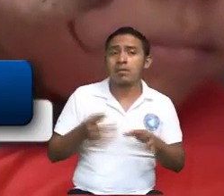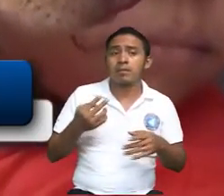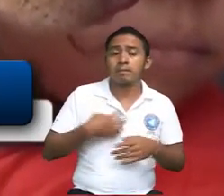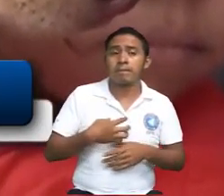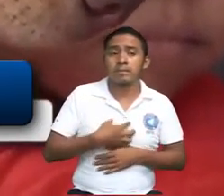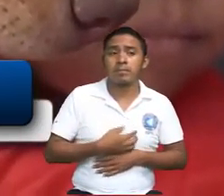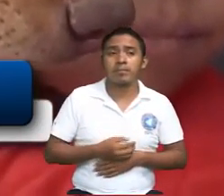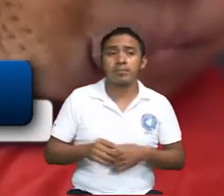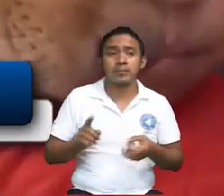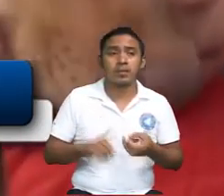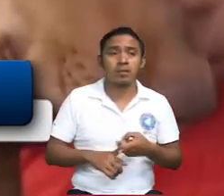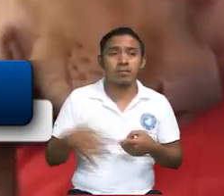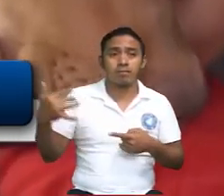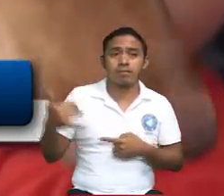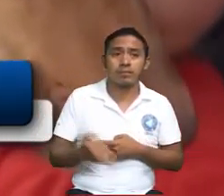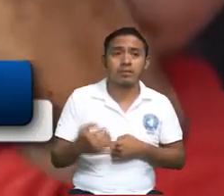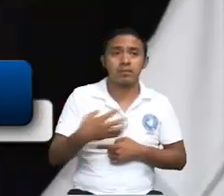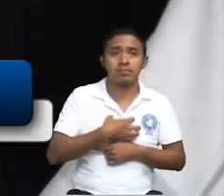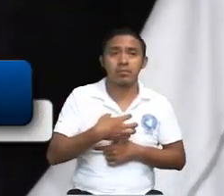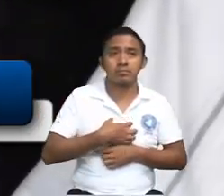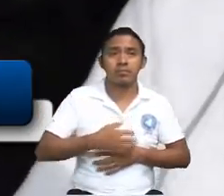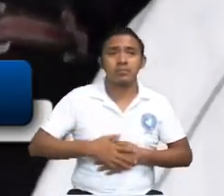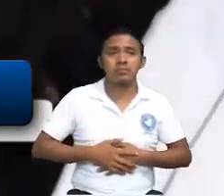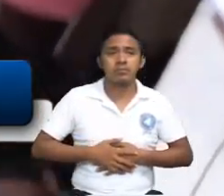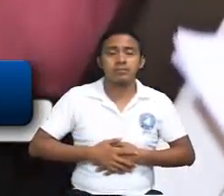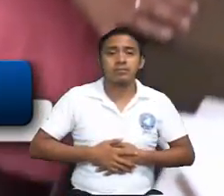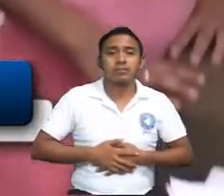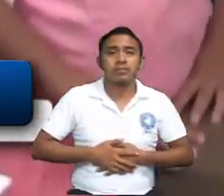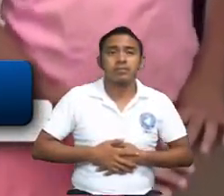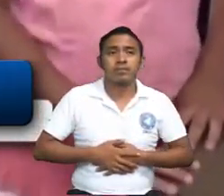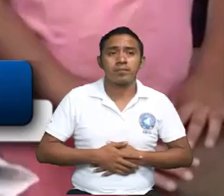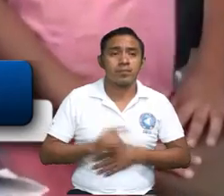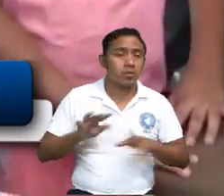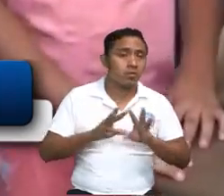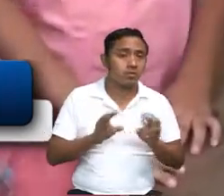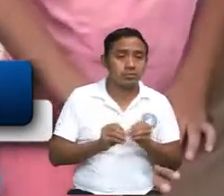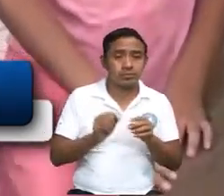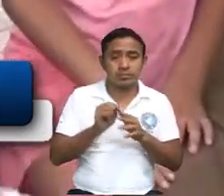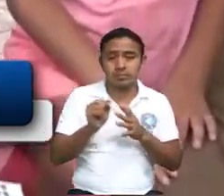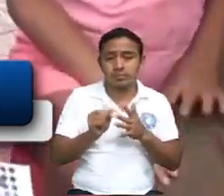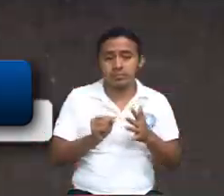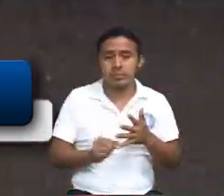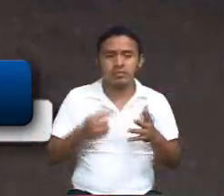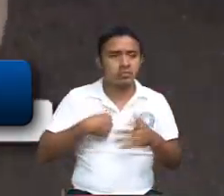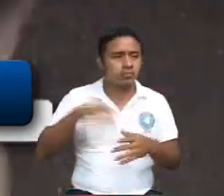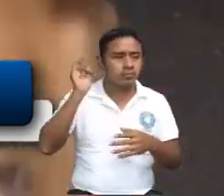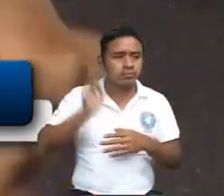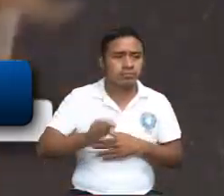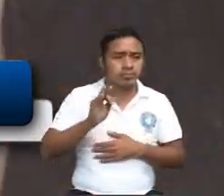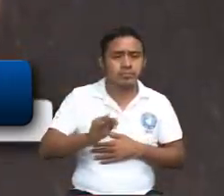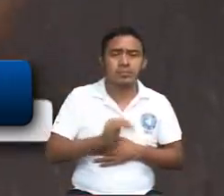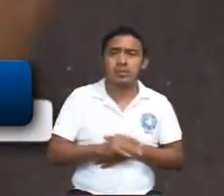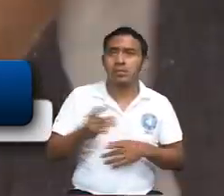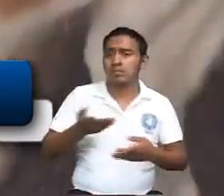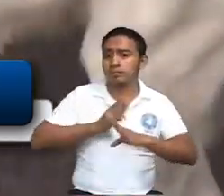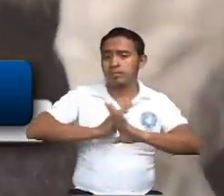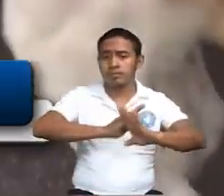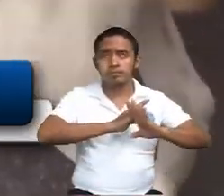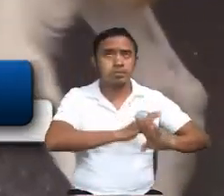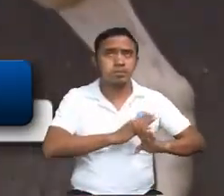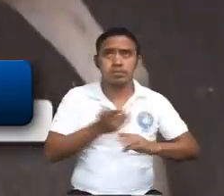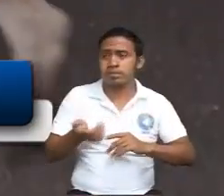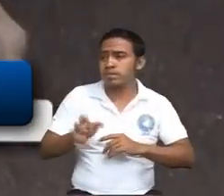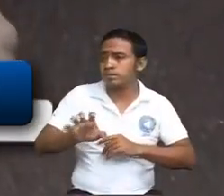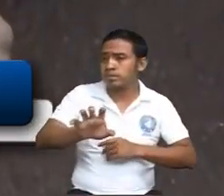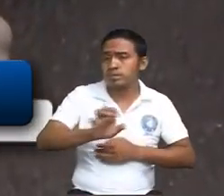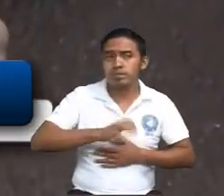vacuna, ¿verdad? Que son muy importantes, todos esos aspectos, ¿verdad? Y nosotros garantizamos la inmunización del